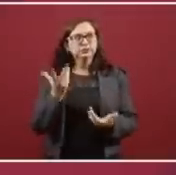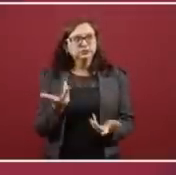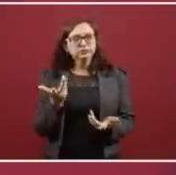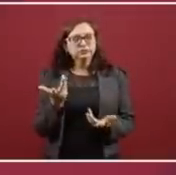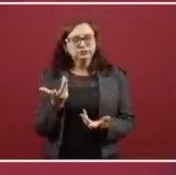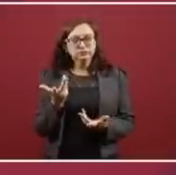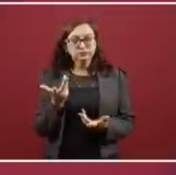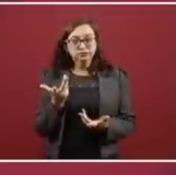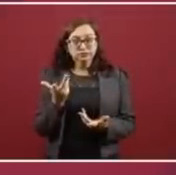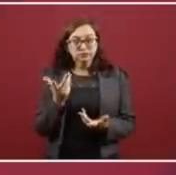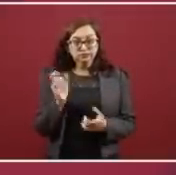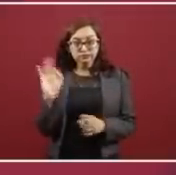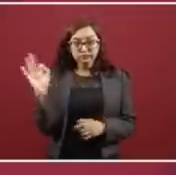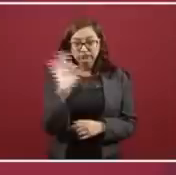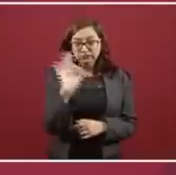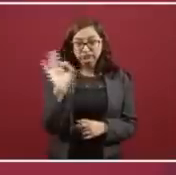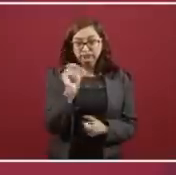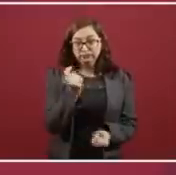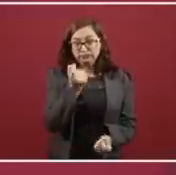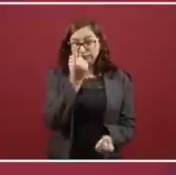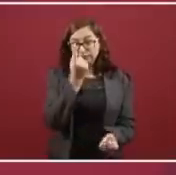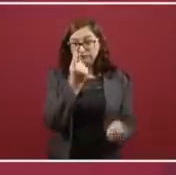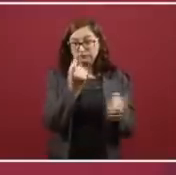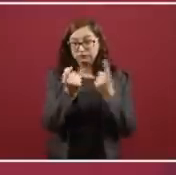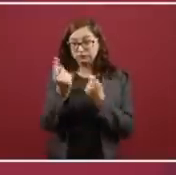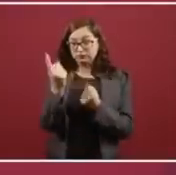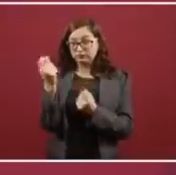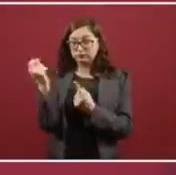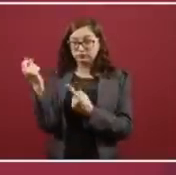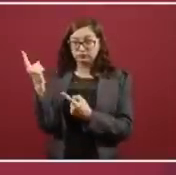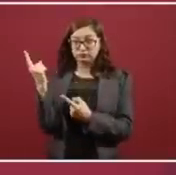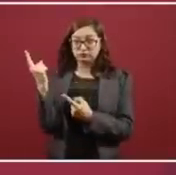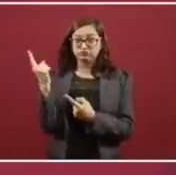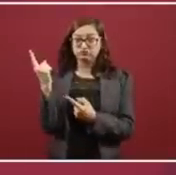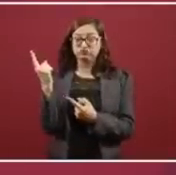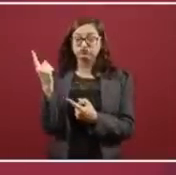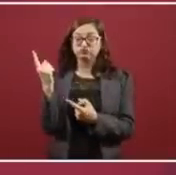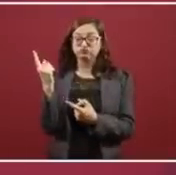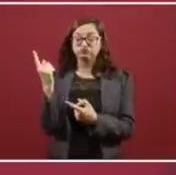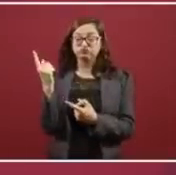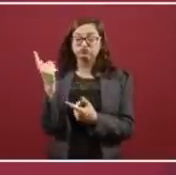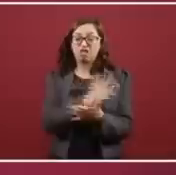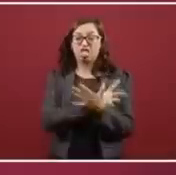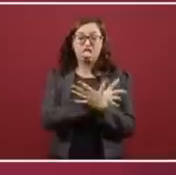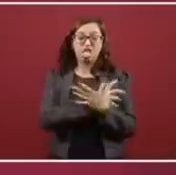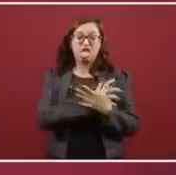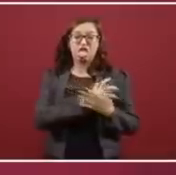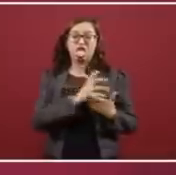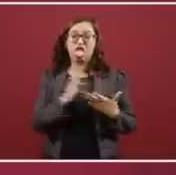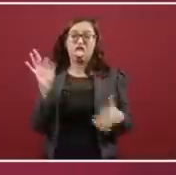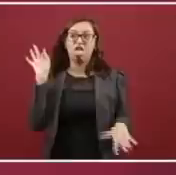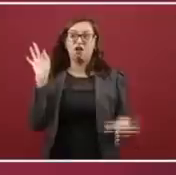está apostando en algunos casos a la exageración al amarillismo